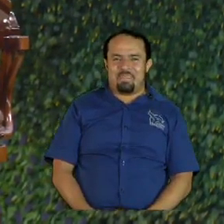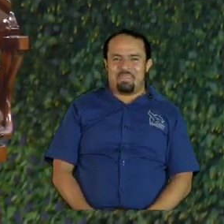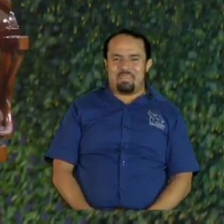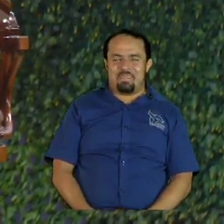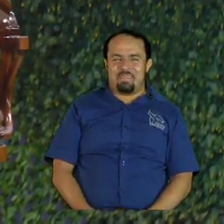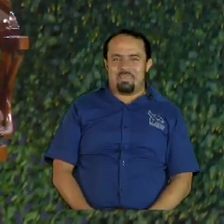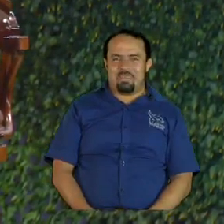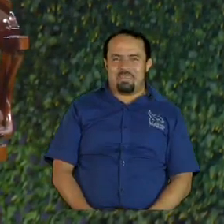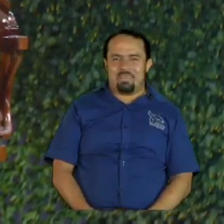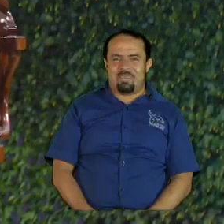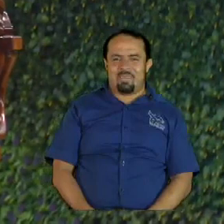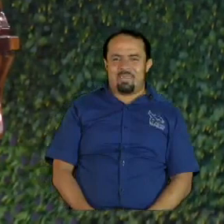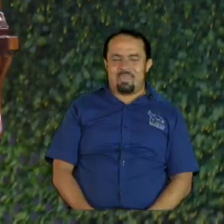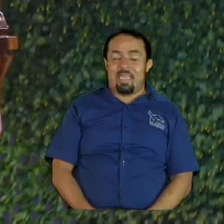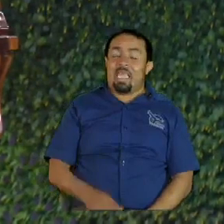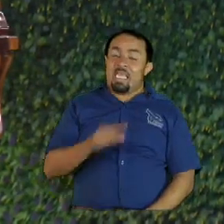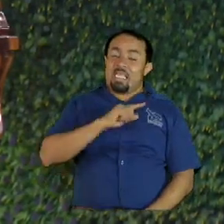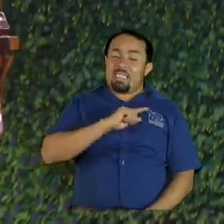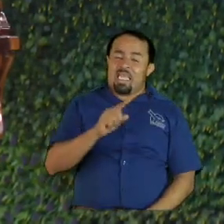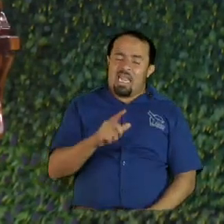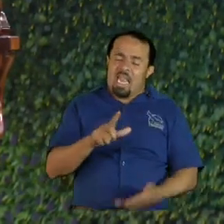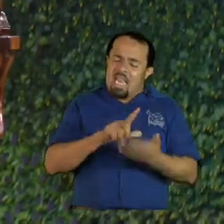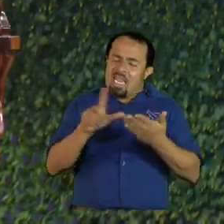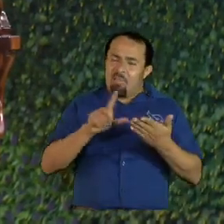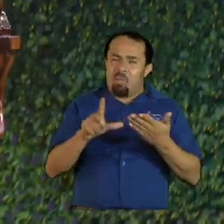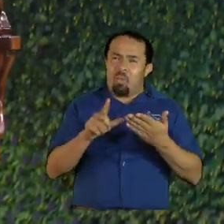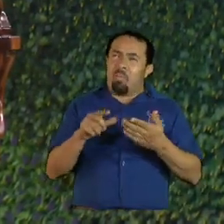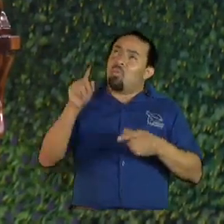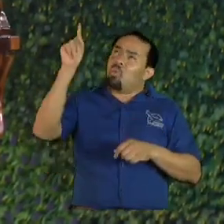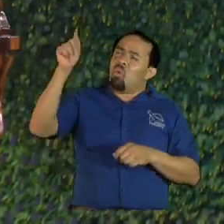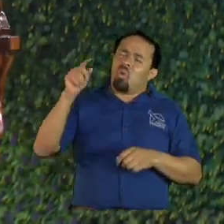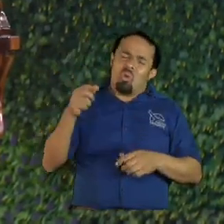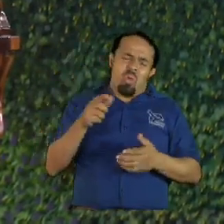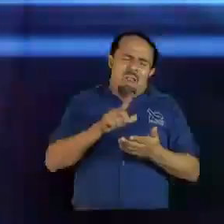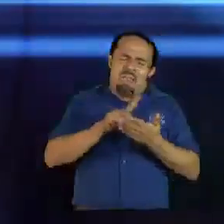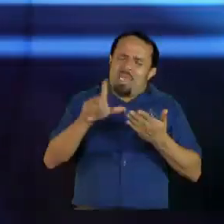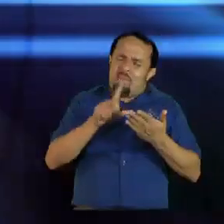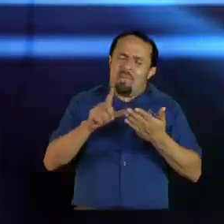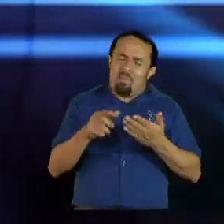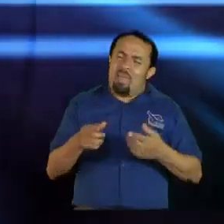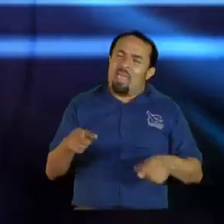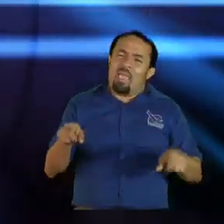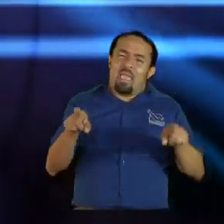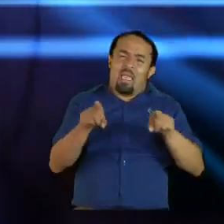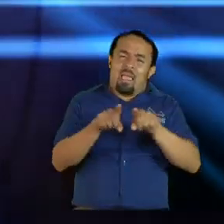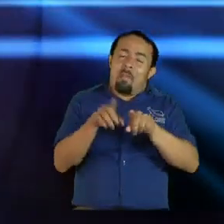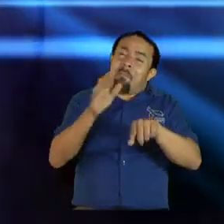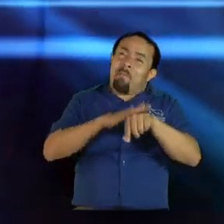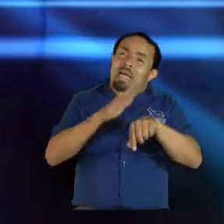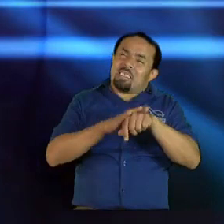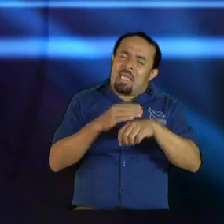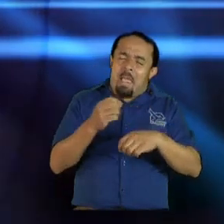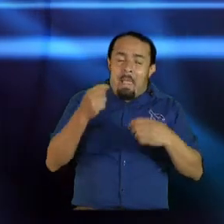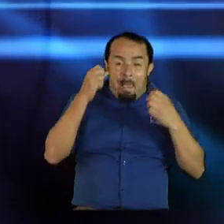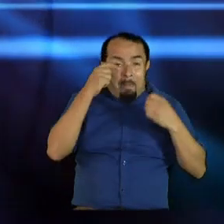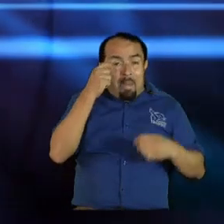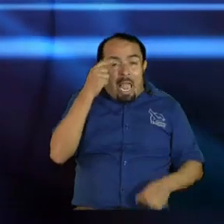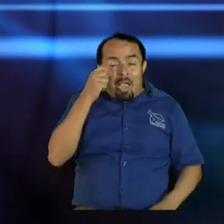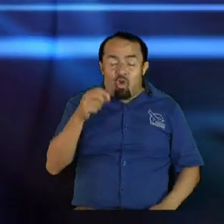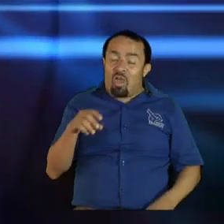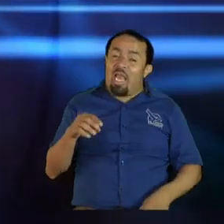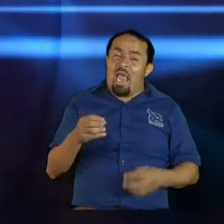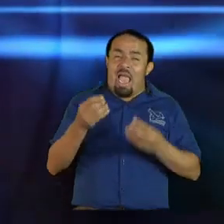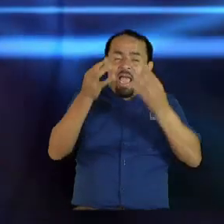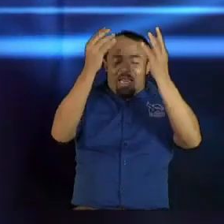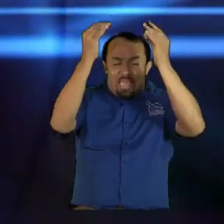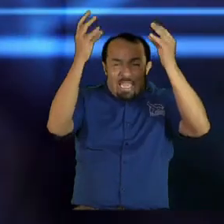Ay, Dios mío. Y seré limpio, lávame. Y seré más blanco que la nieve. Hazme oír gozo y alegría, que se regocijen los